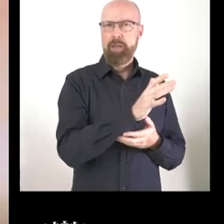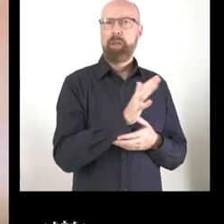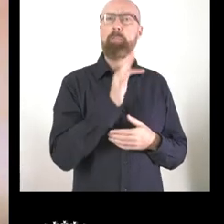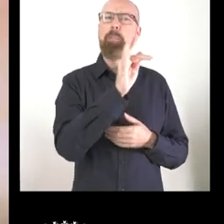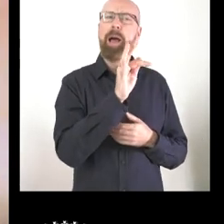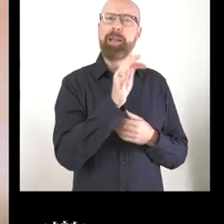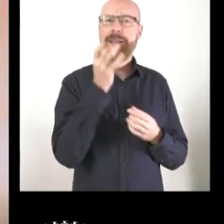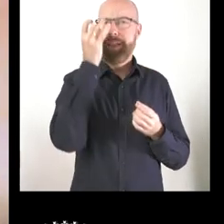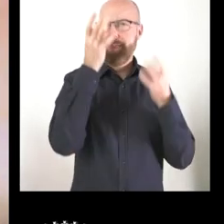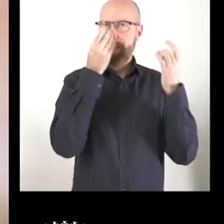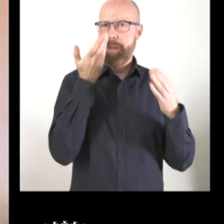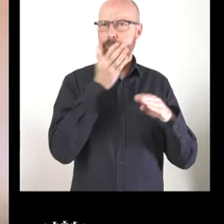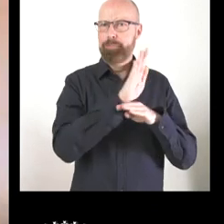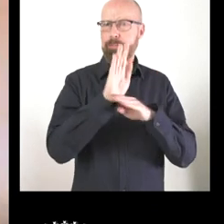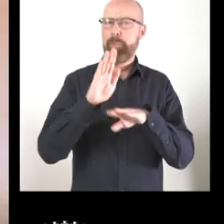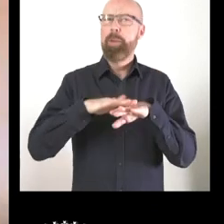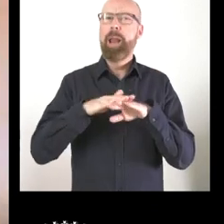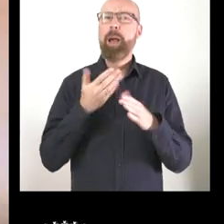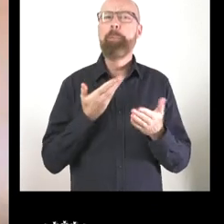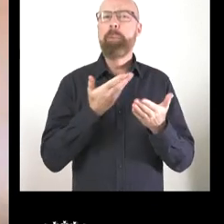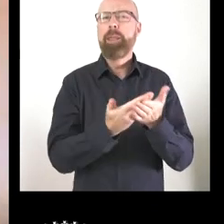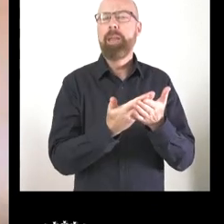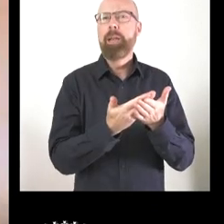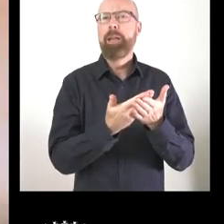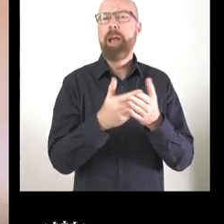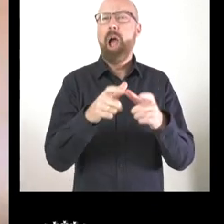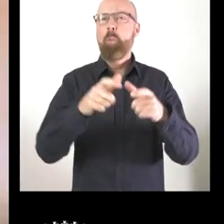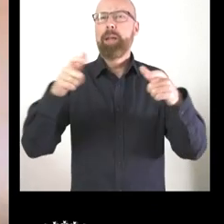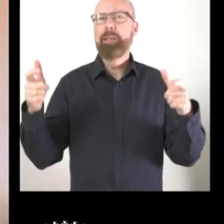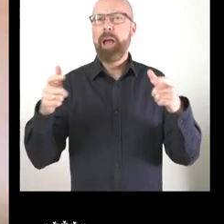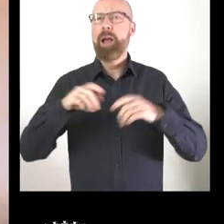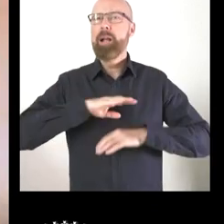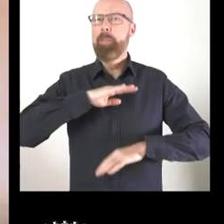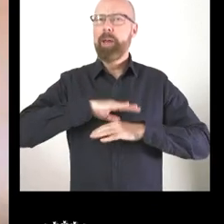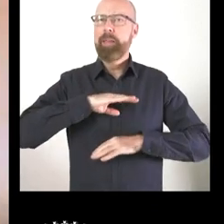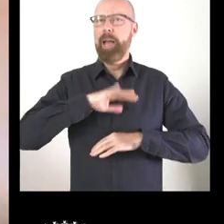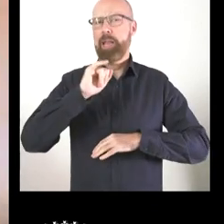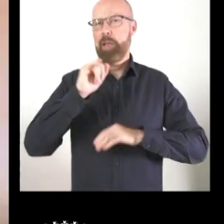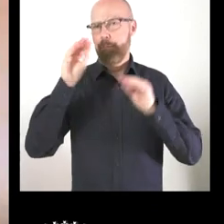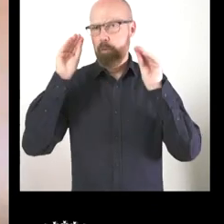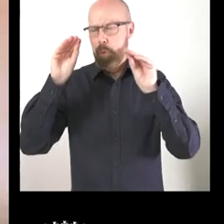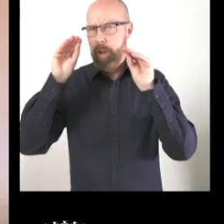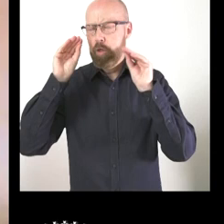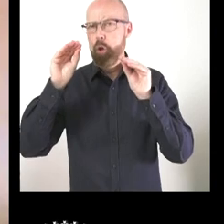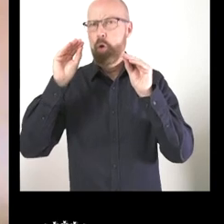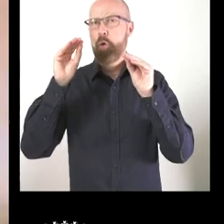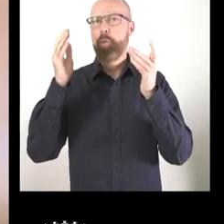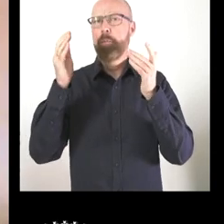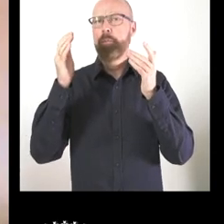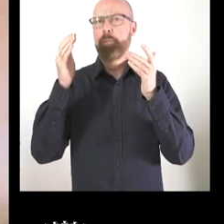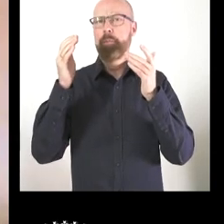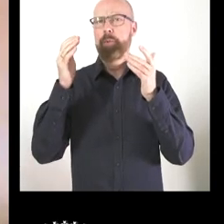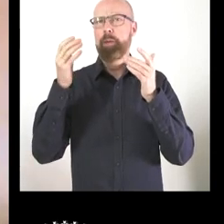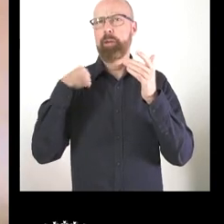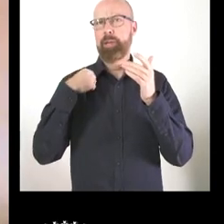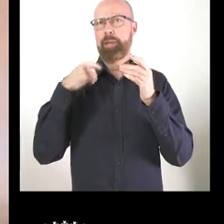petición para aumentar la capacidad incluso la formación de una bueno que Acompaña a la construcción